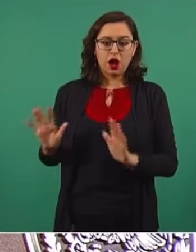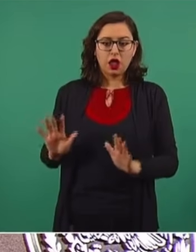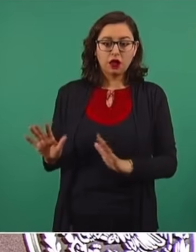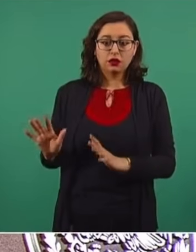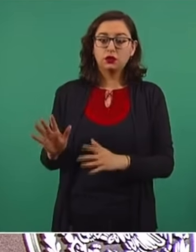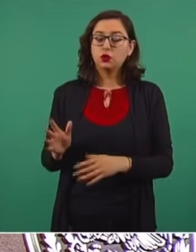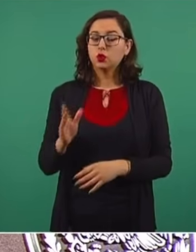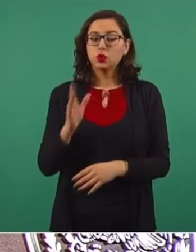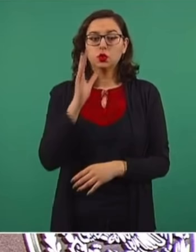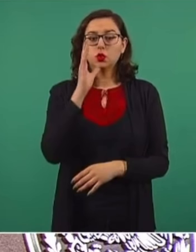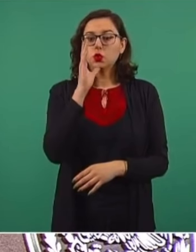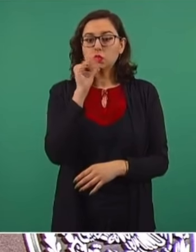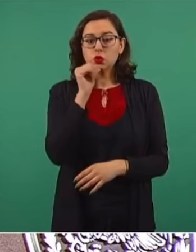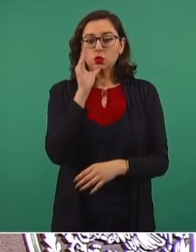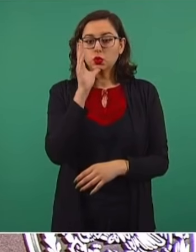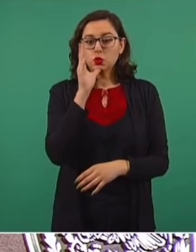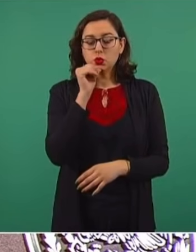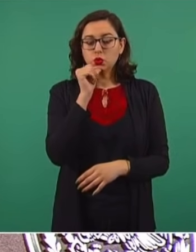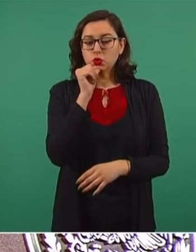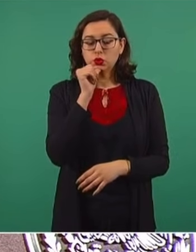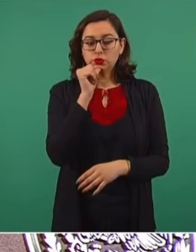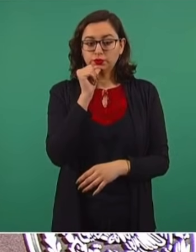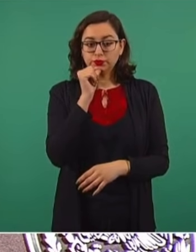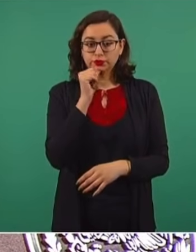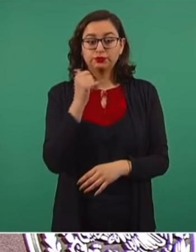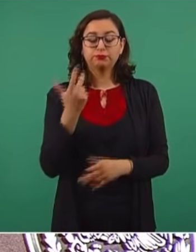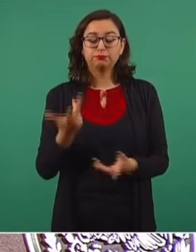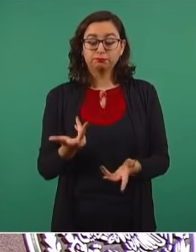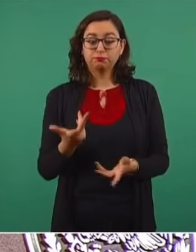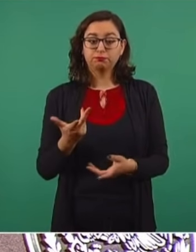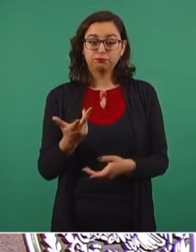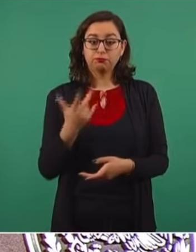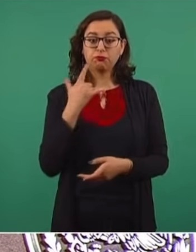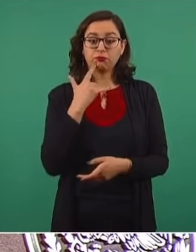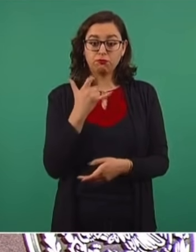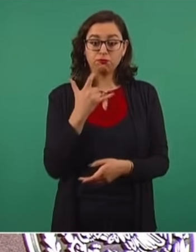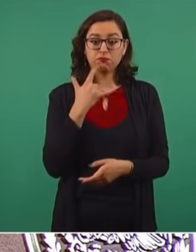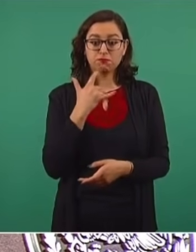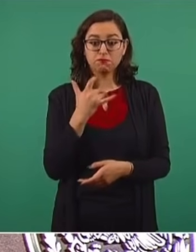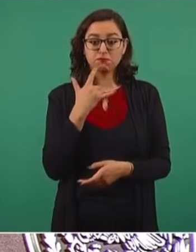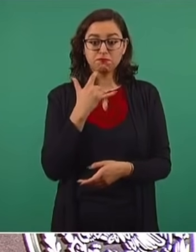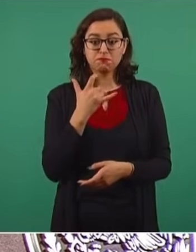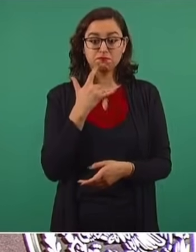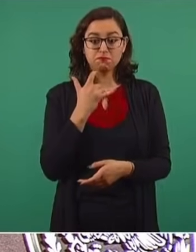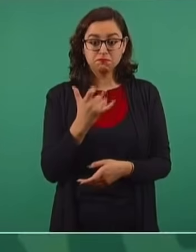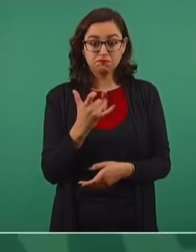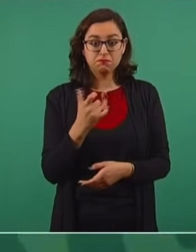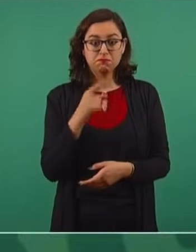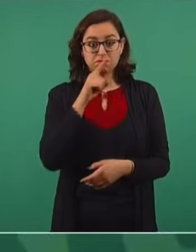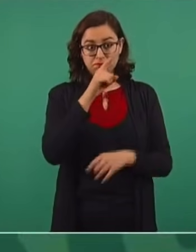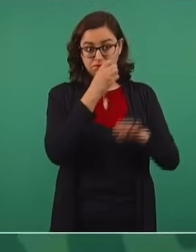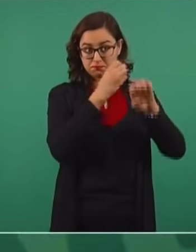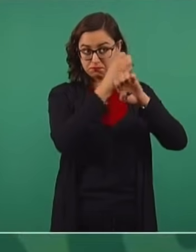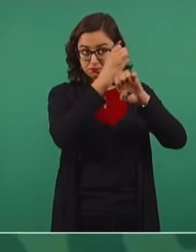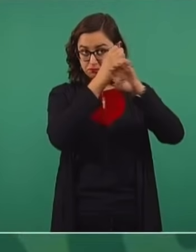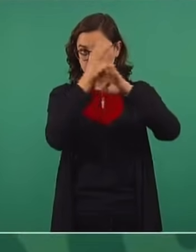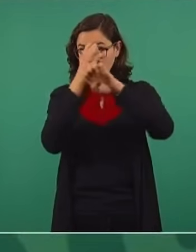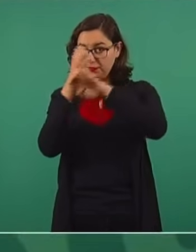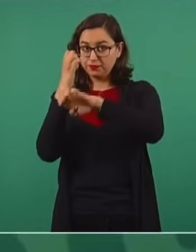entonces hacer un esfuerzo en los estados